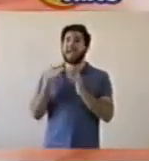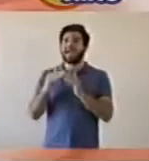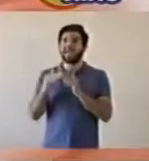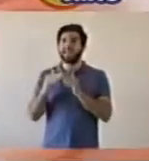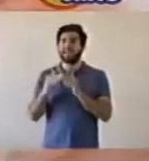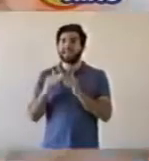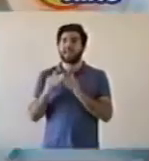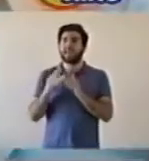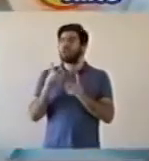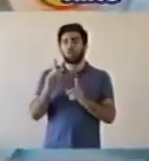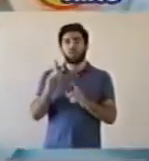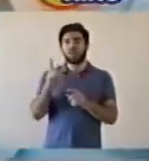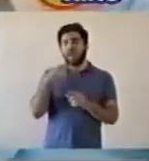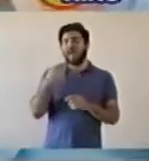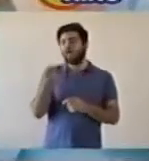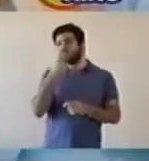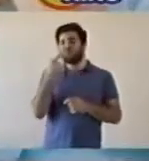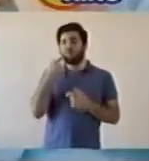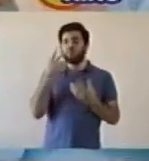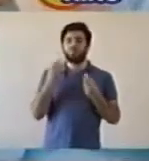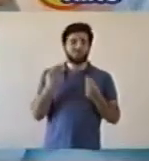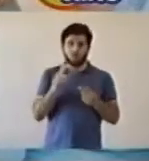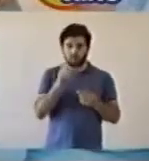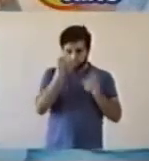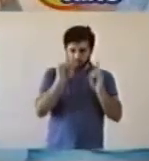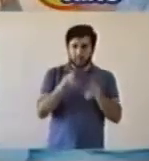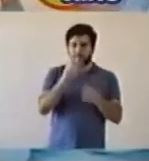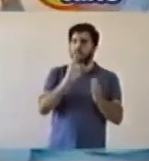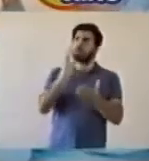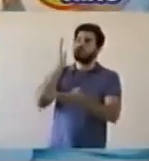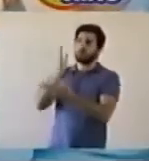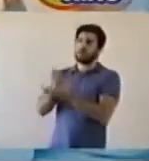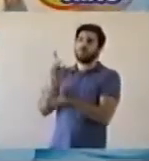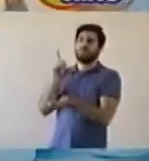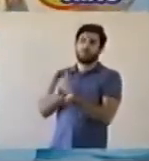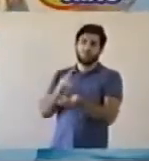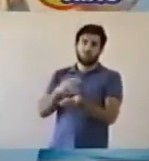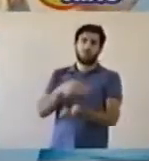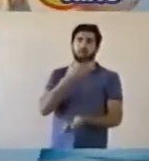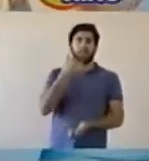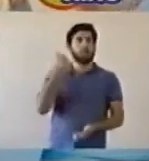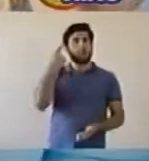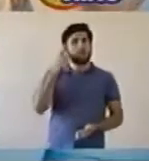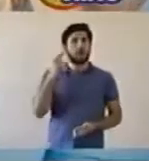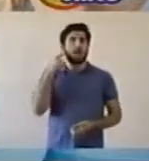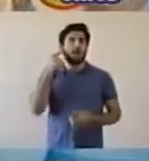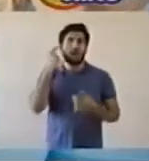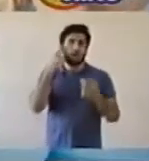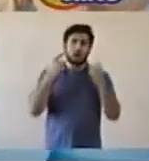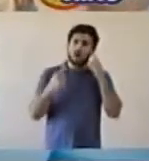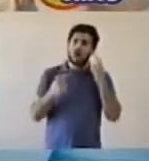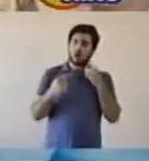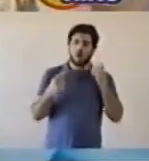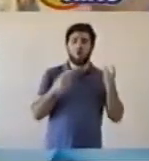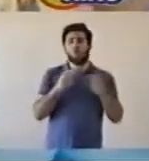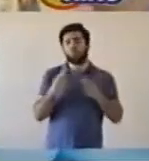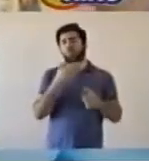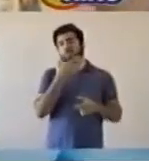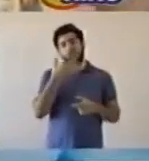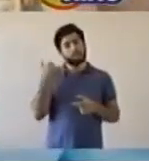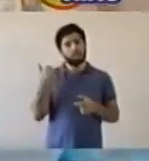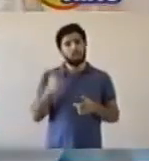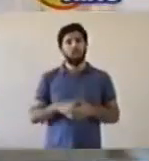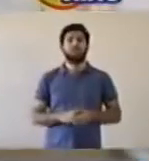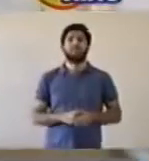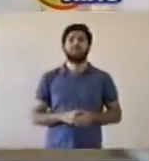para calmarlo. Es mejor acudir a puestos de salud más cercanos o averiguar de algunas jornadas que algunas universidades u